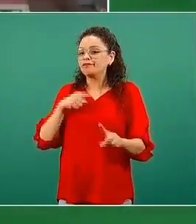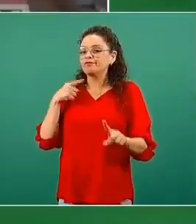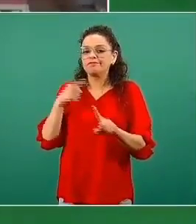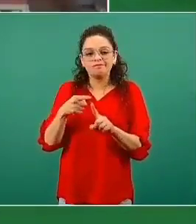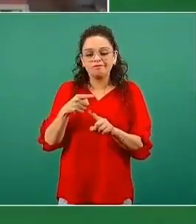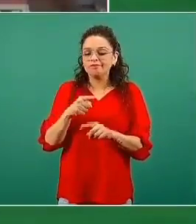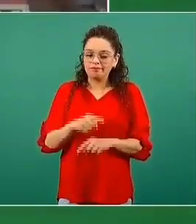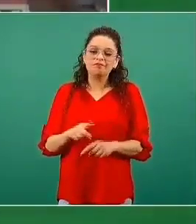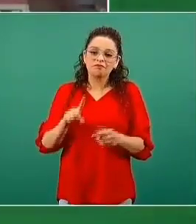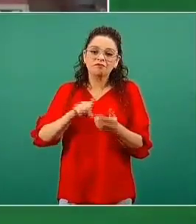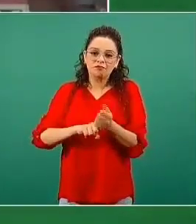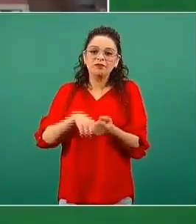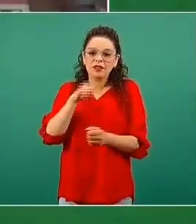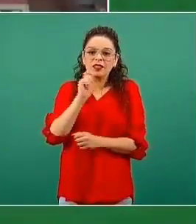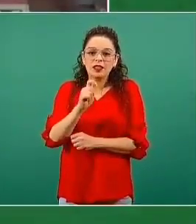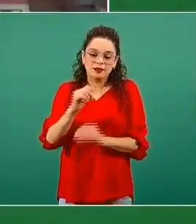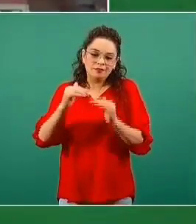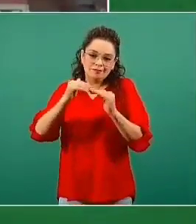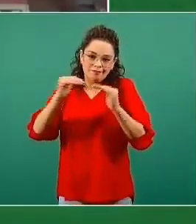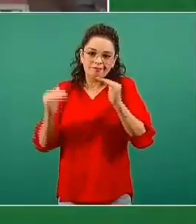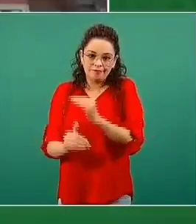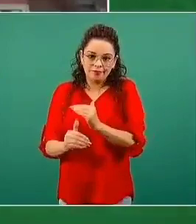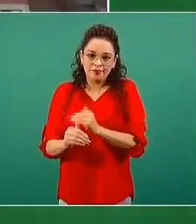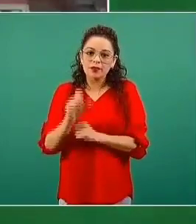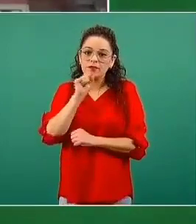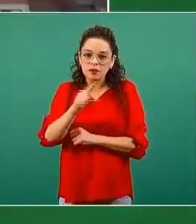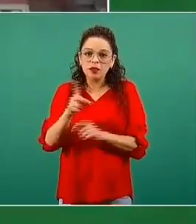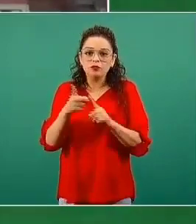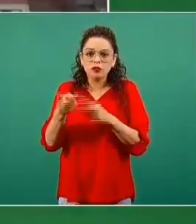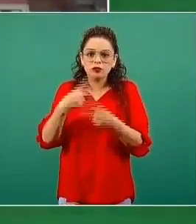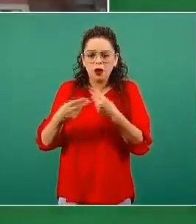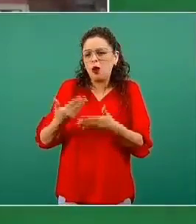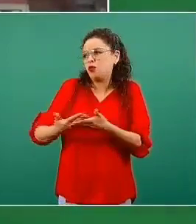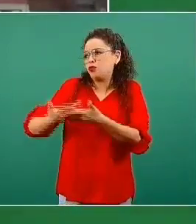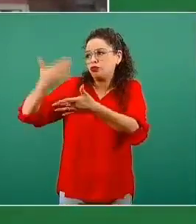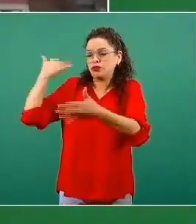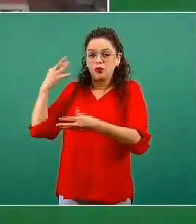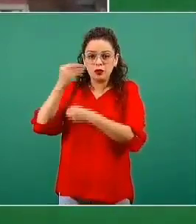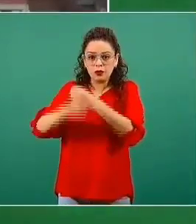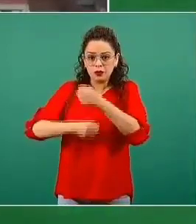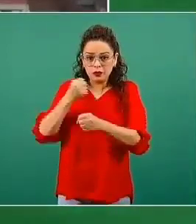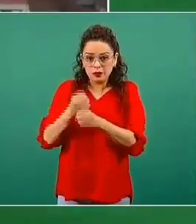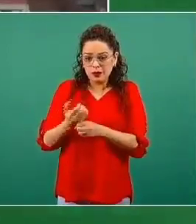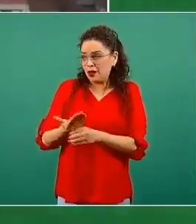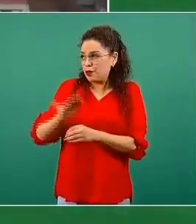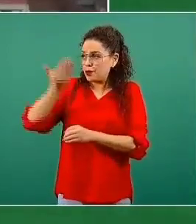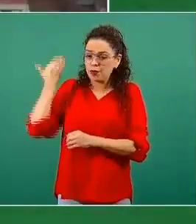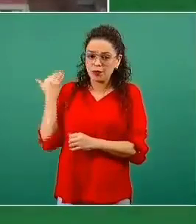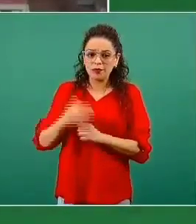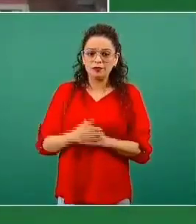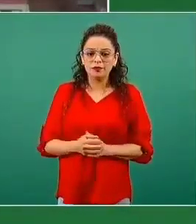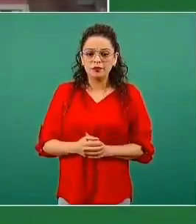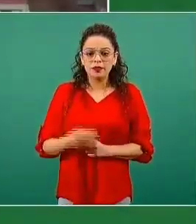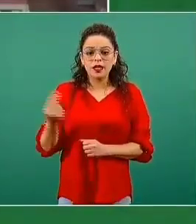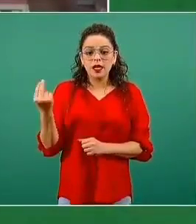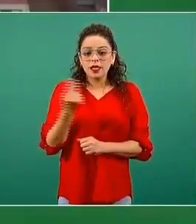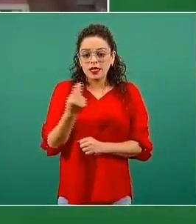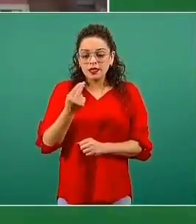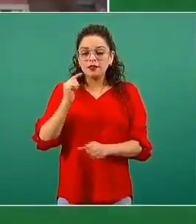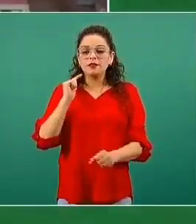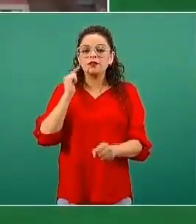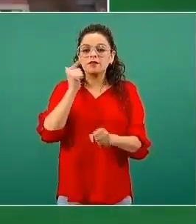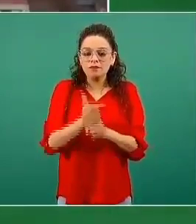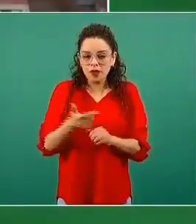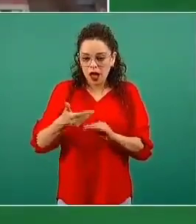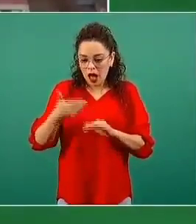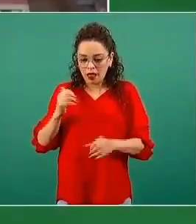antaño. Y creo que aquí el gran reto, los grandes retos, primero es de detectar con tiempo y de manera